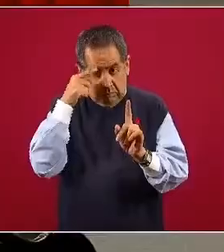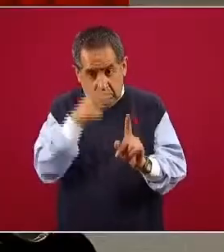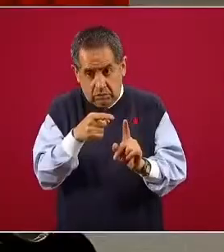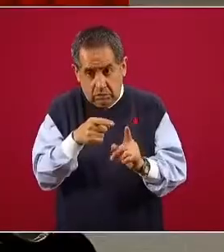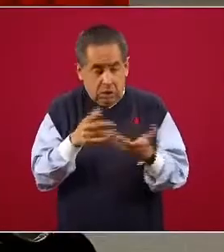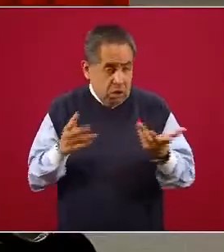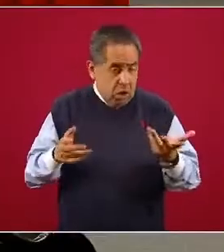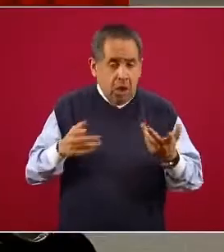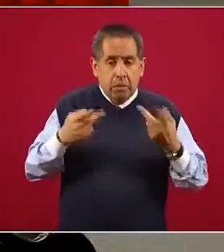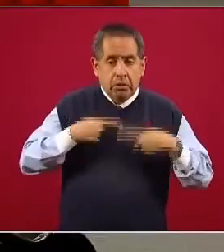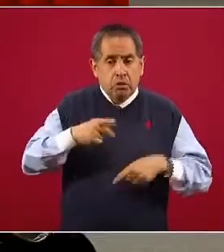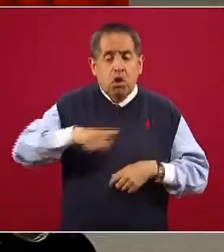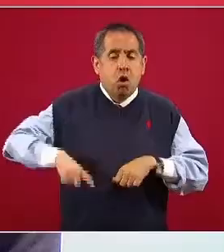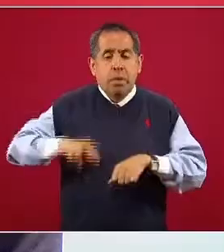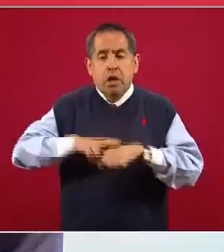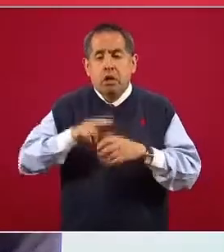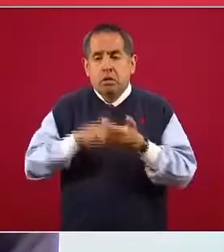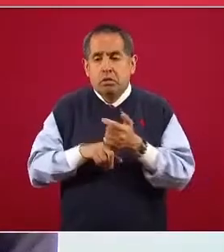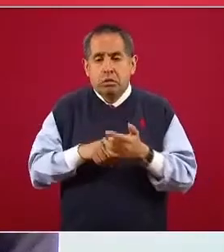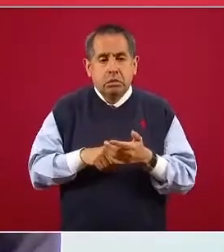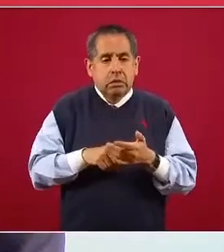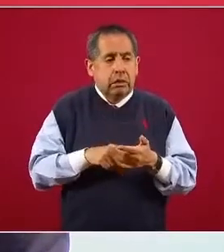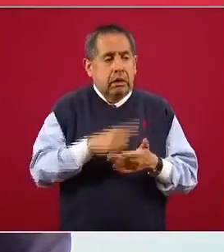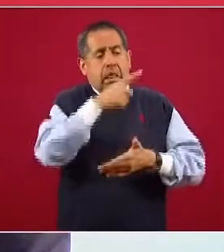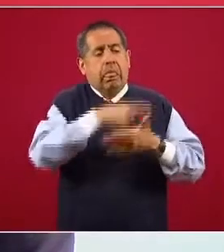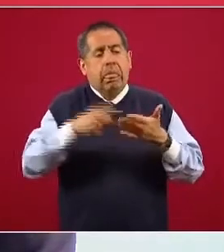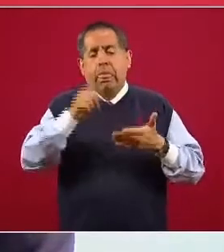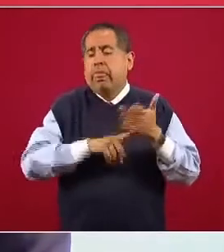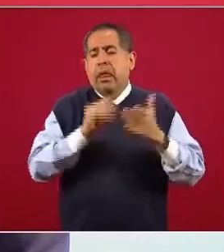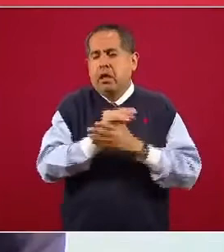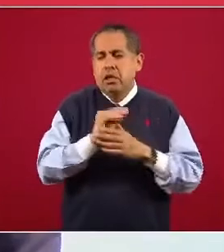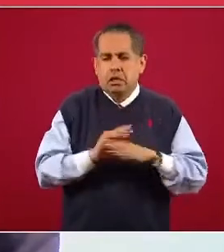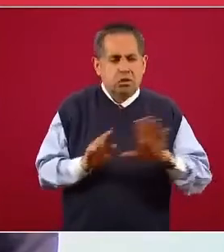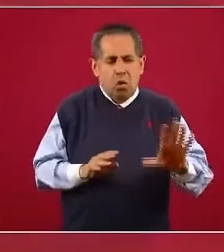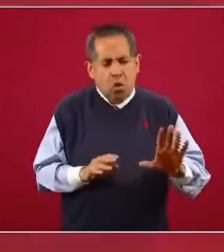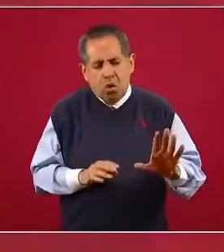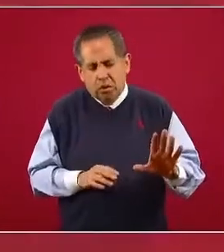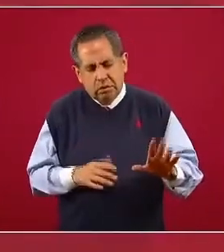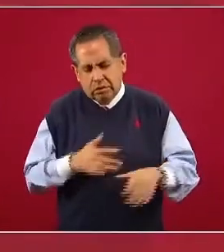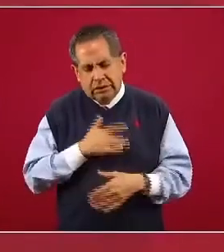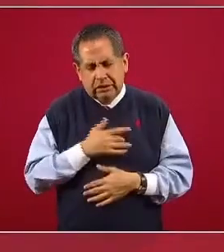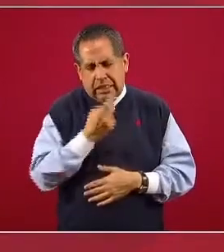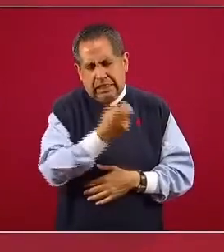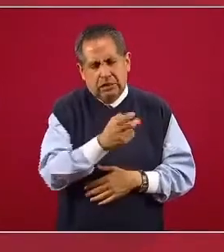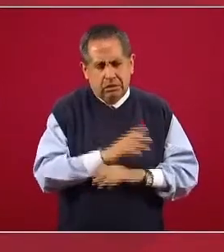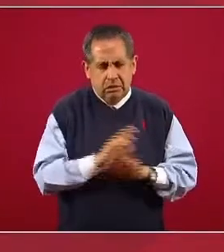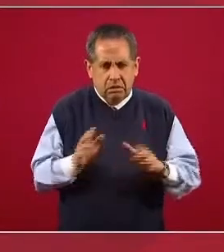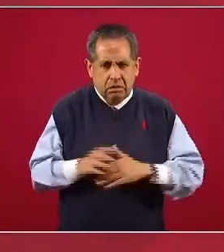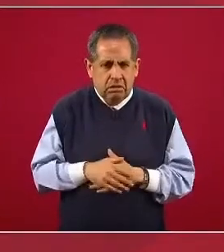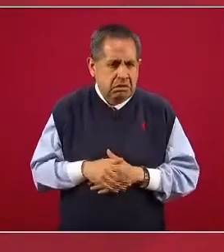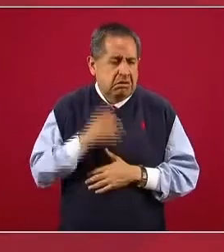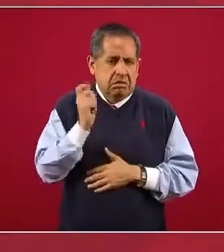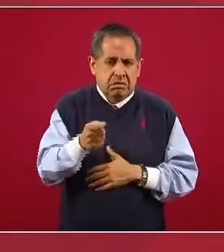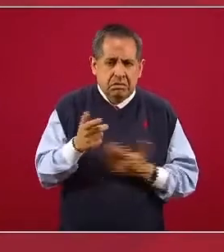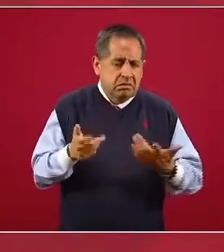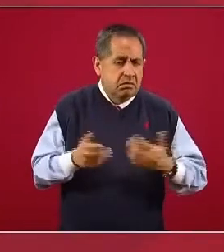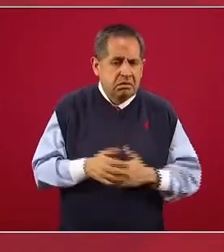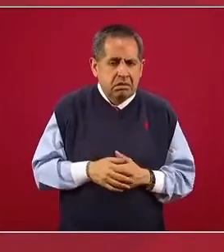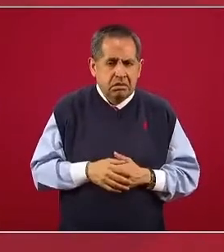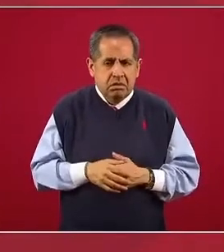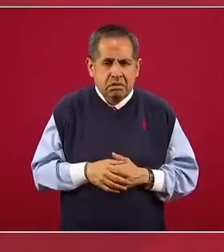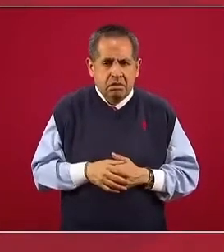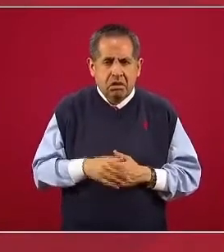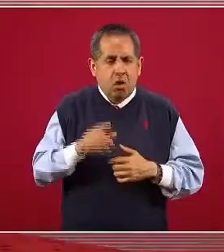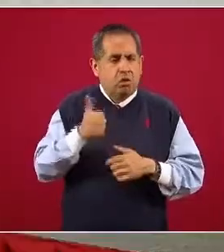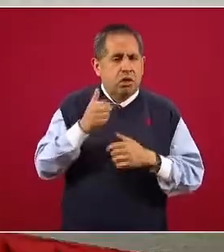de usted o de los propios gobernadores, de que se les dejó plantados, pero espero que no se sientan así. Las cosas son